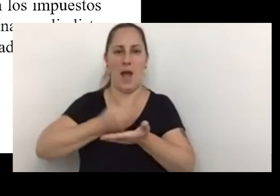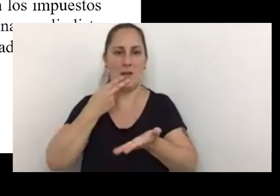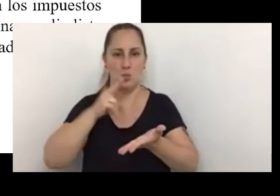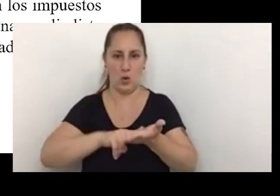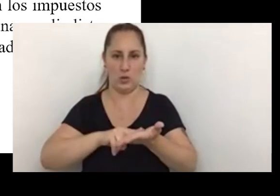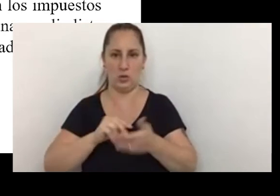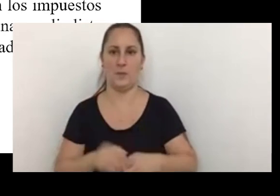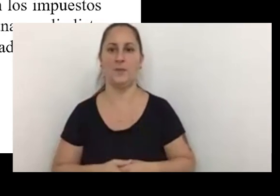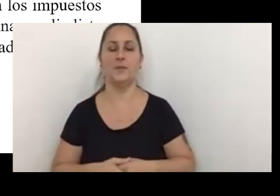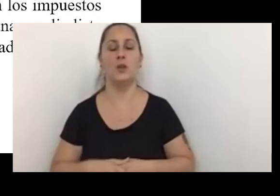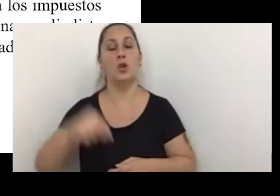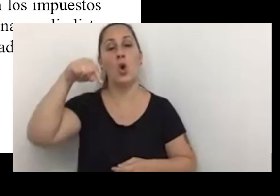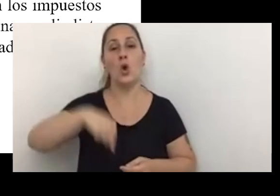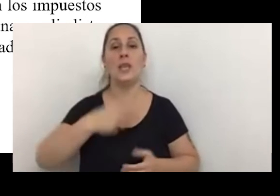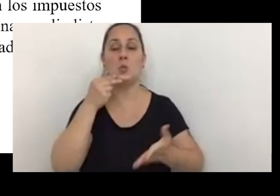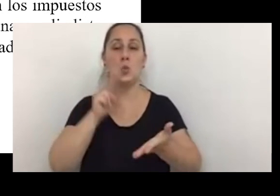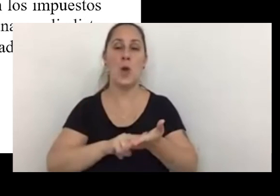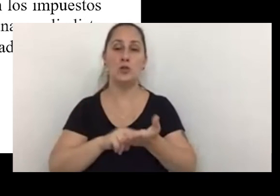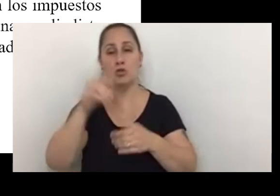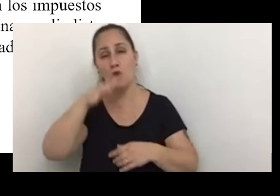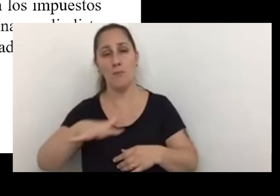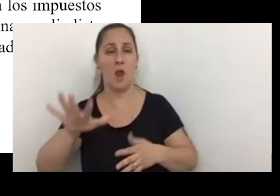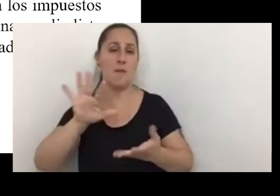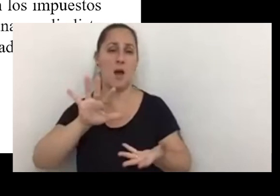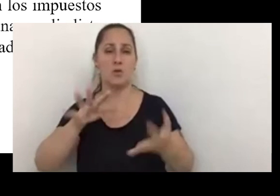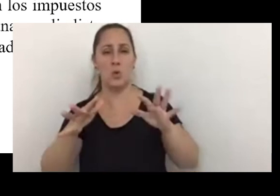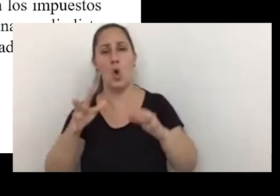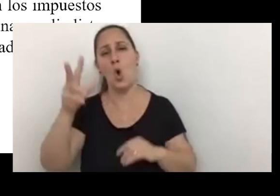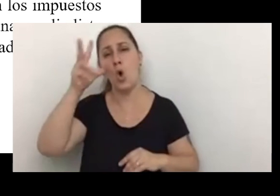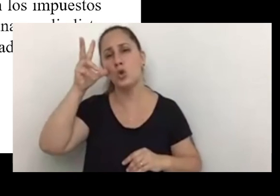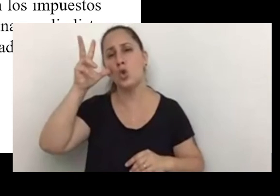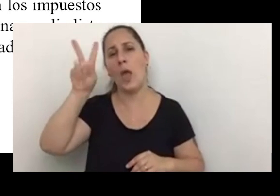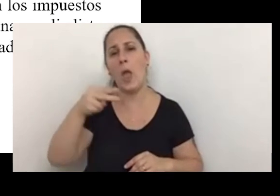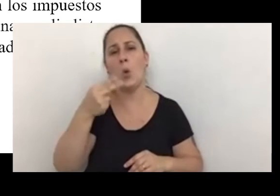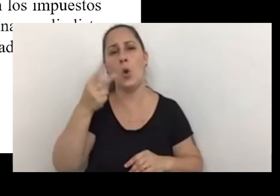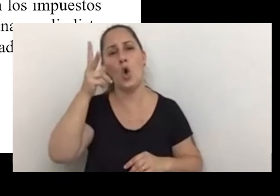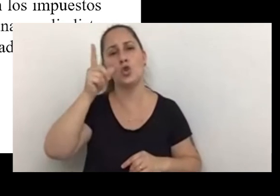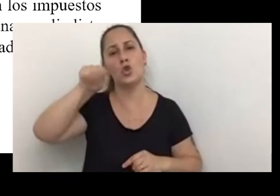este impuesto a la sombra ronda en alrededor 8,5 € por metro cuadrado.